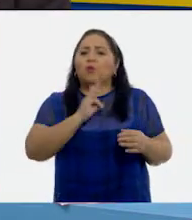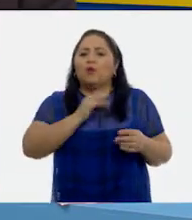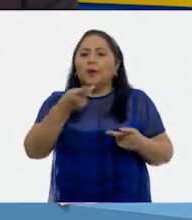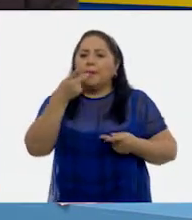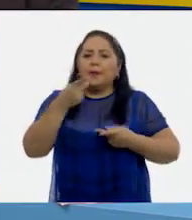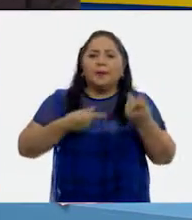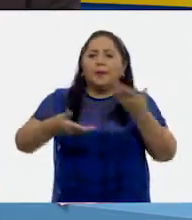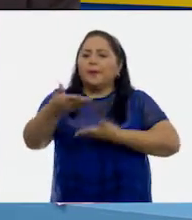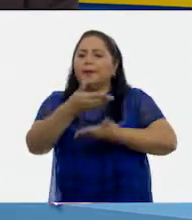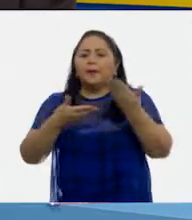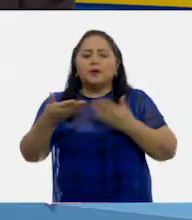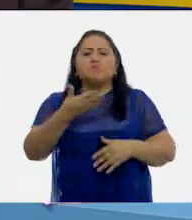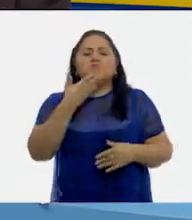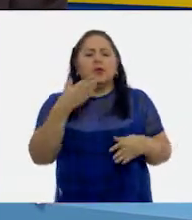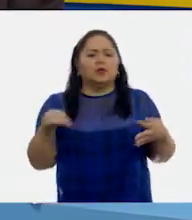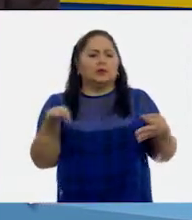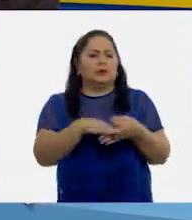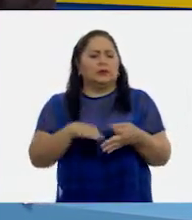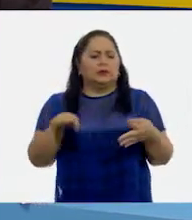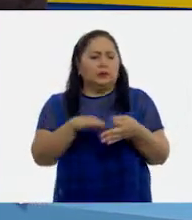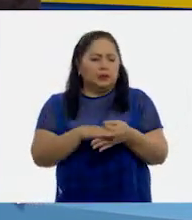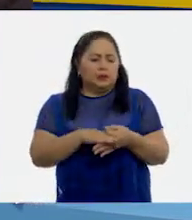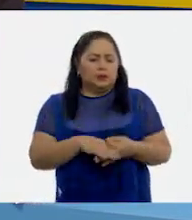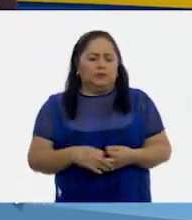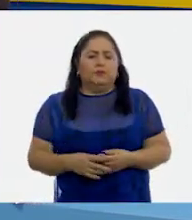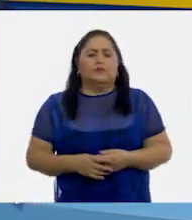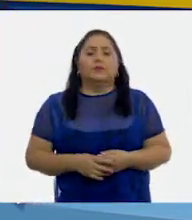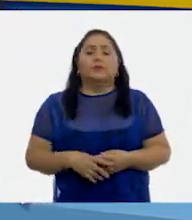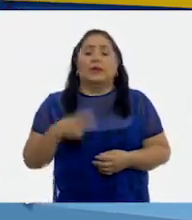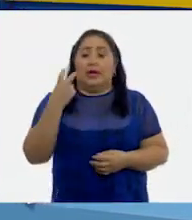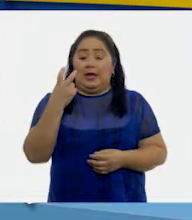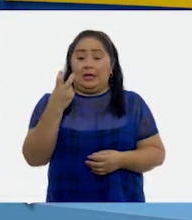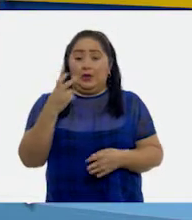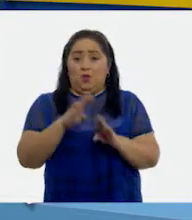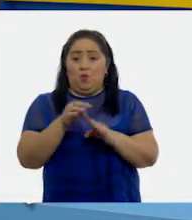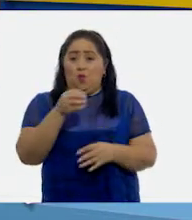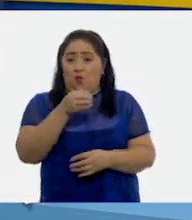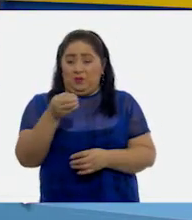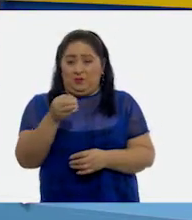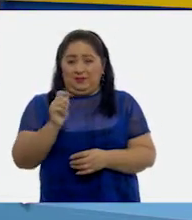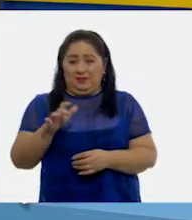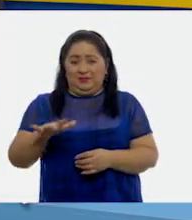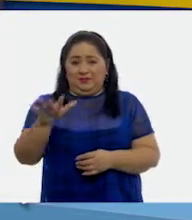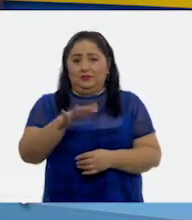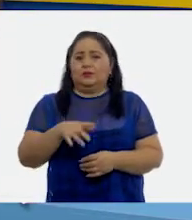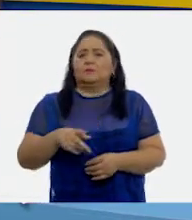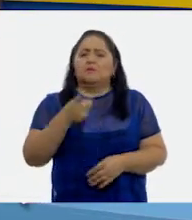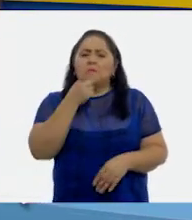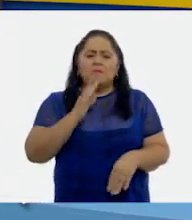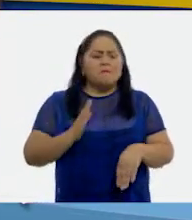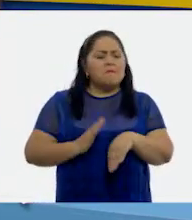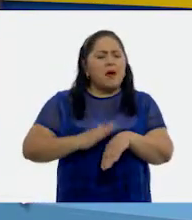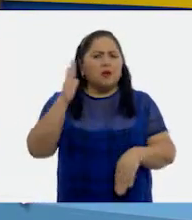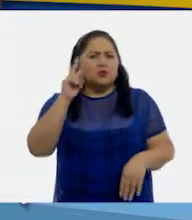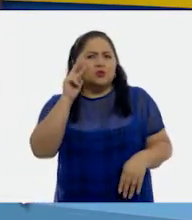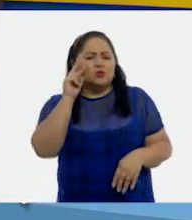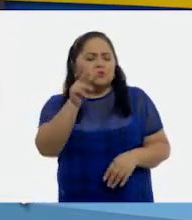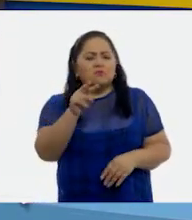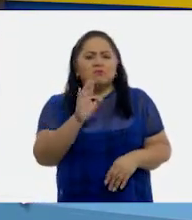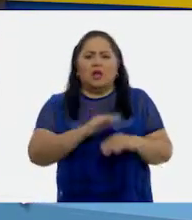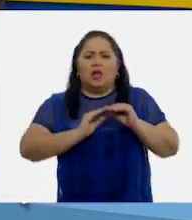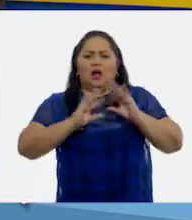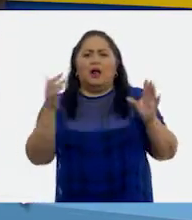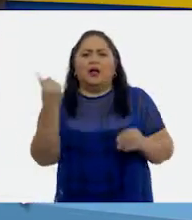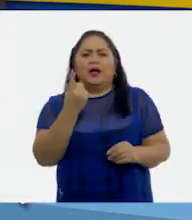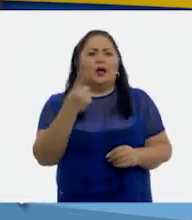de manera frecuente, de tal forma que la organización colectiva es más notoria que